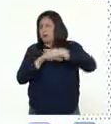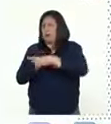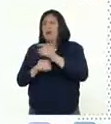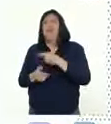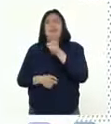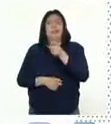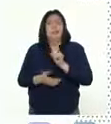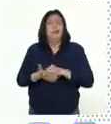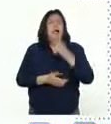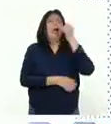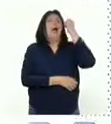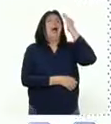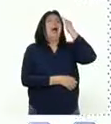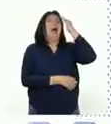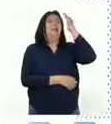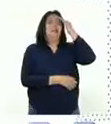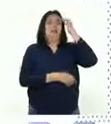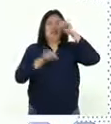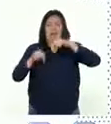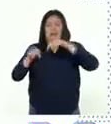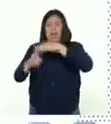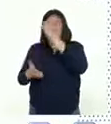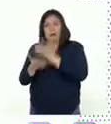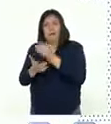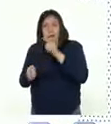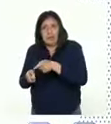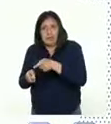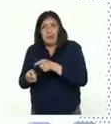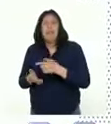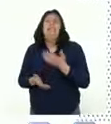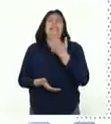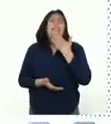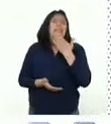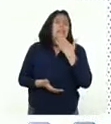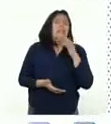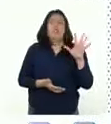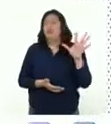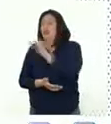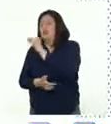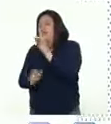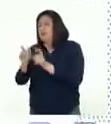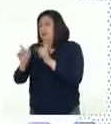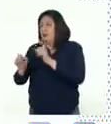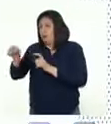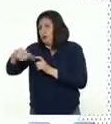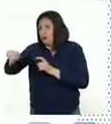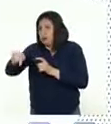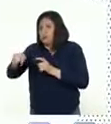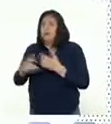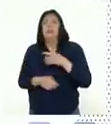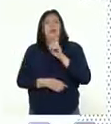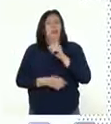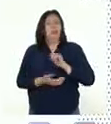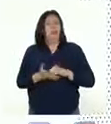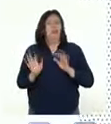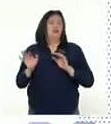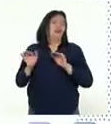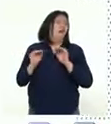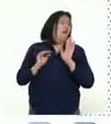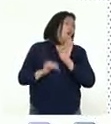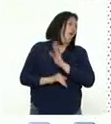es darse cuenta de que este problema es un asunto público. Por tanto, no deben